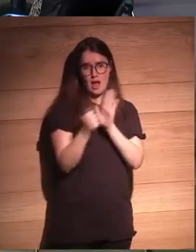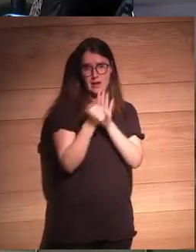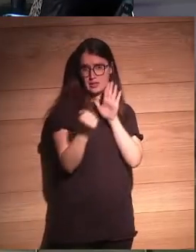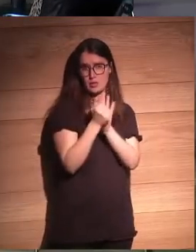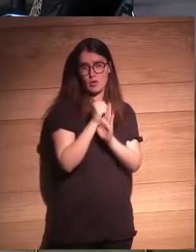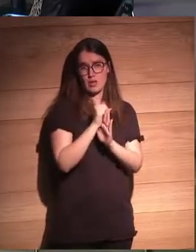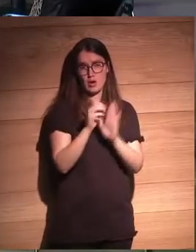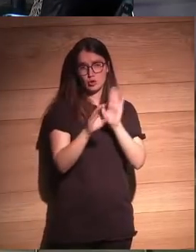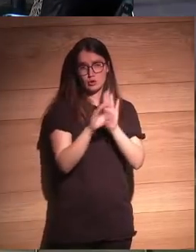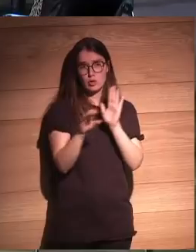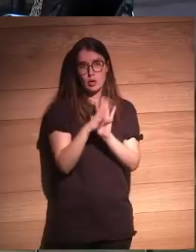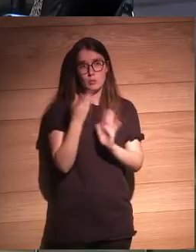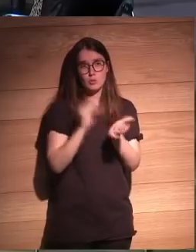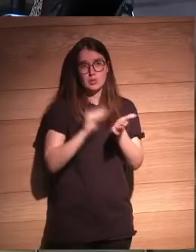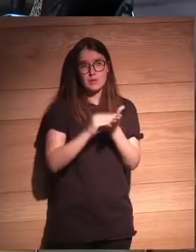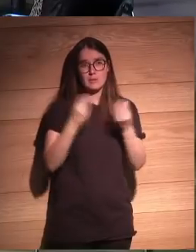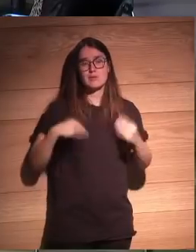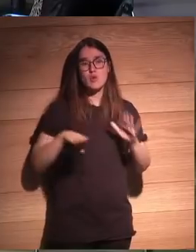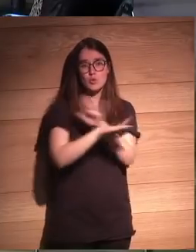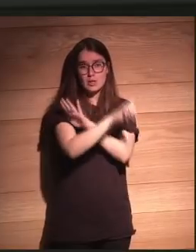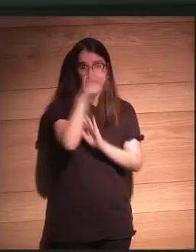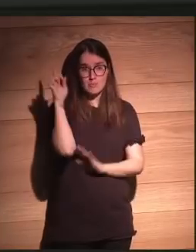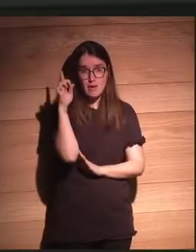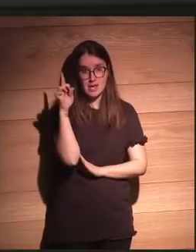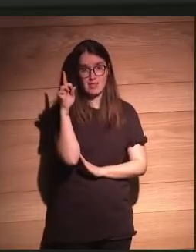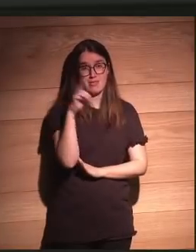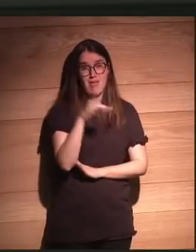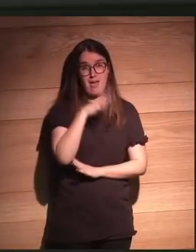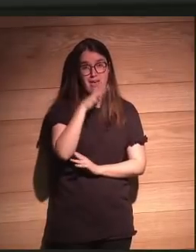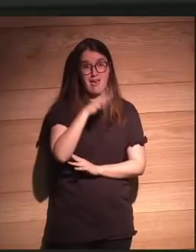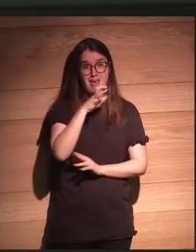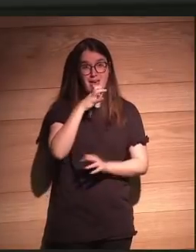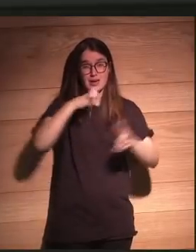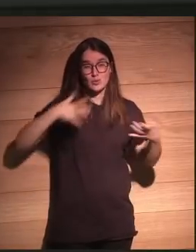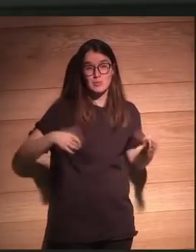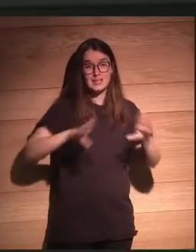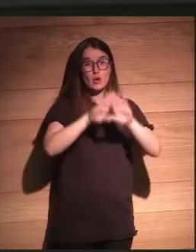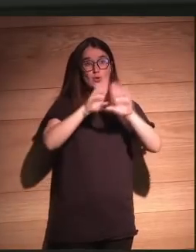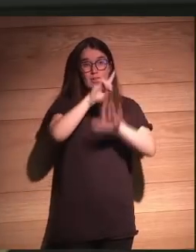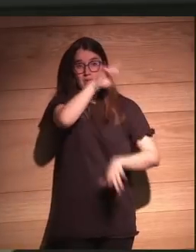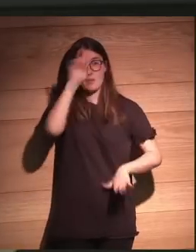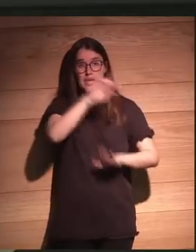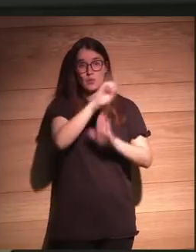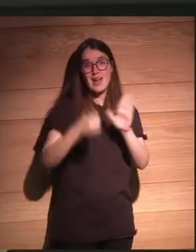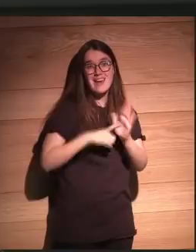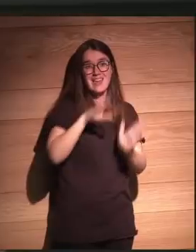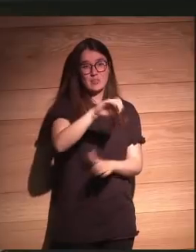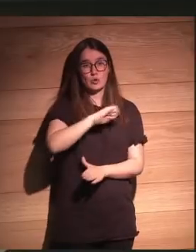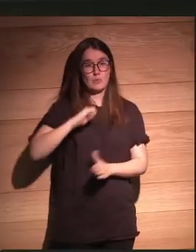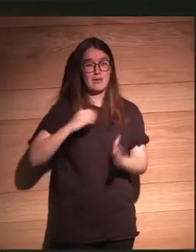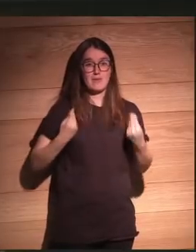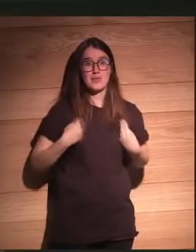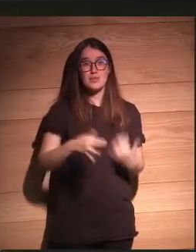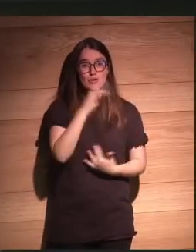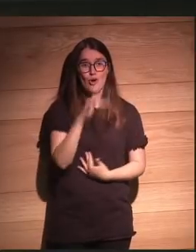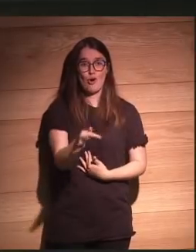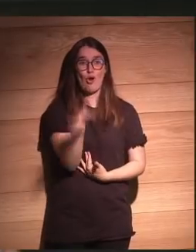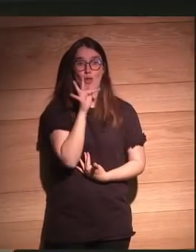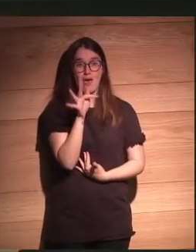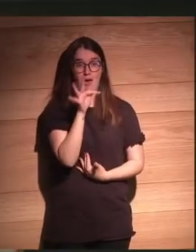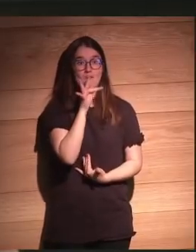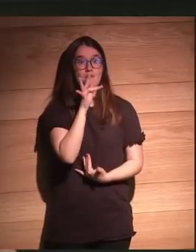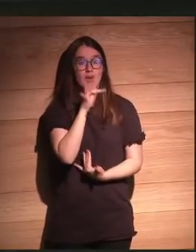de la Constitución. En muchos casos, como la Comunidad de Madrid, es increíble que a día de hoy la Comunidad de Madrid no tenga una ley autonómica de vivienda. Entonces, ¿cómo